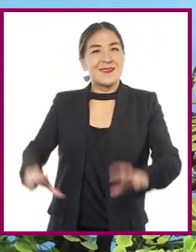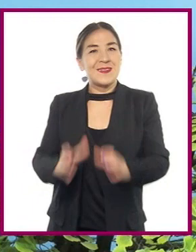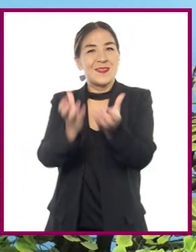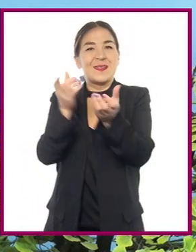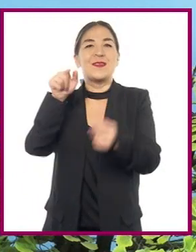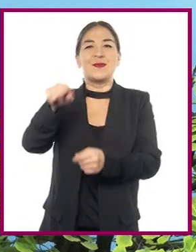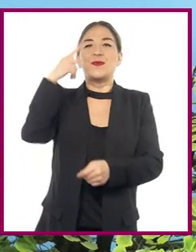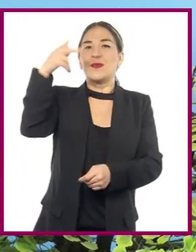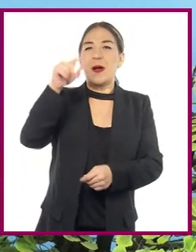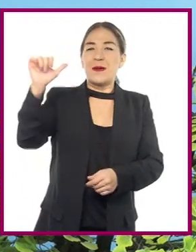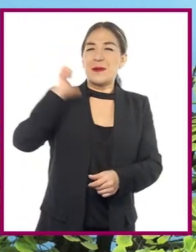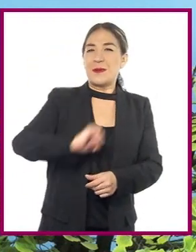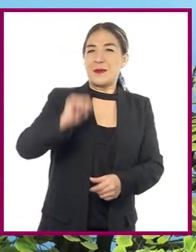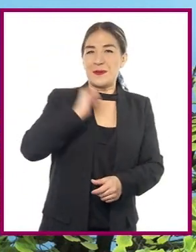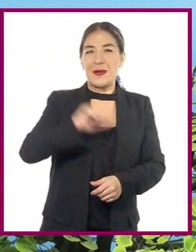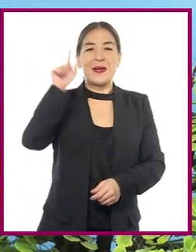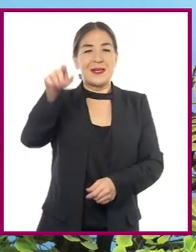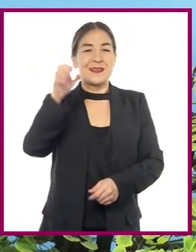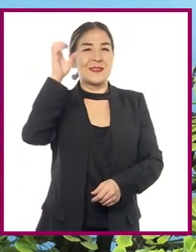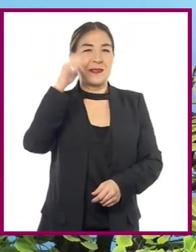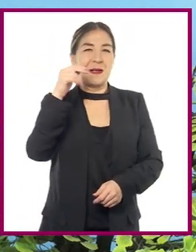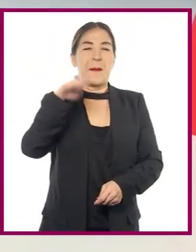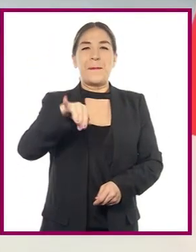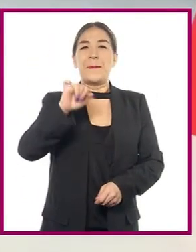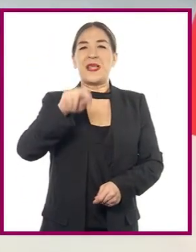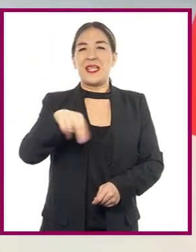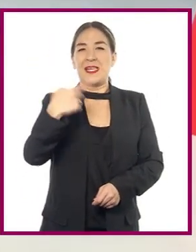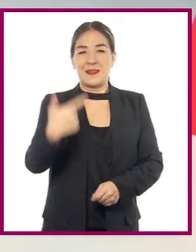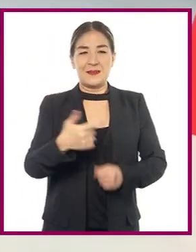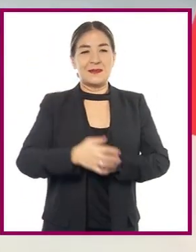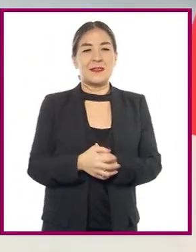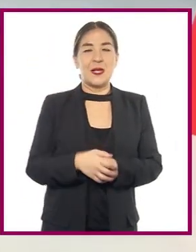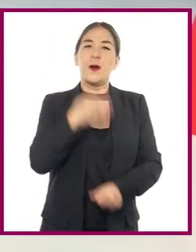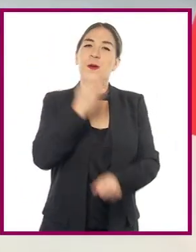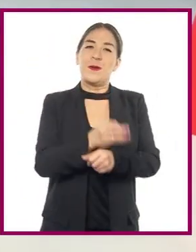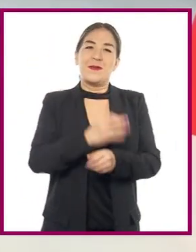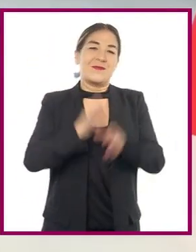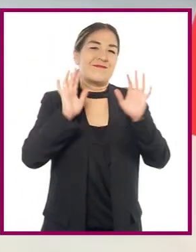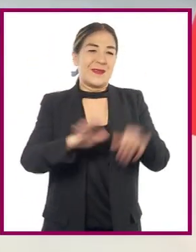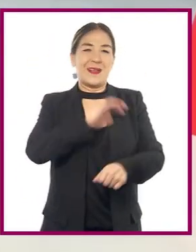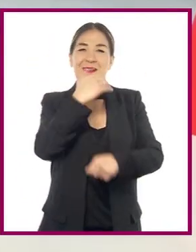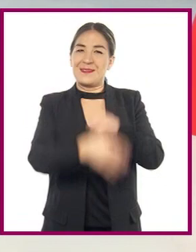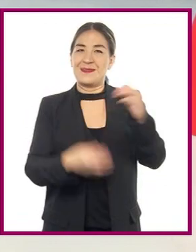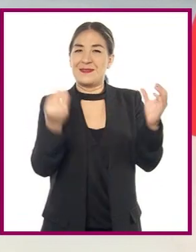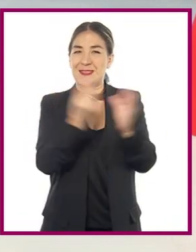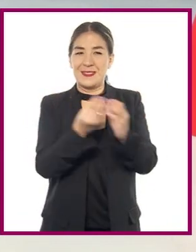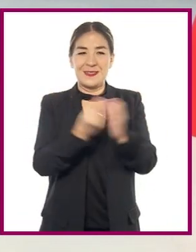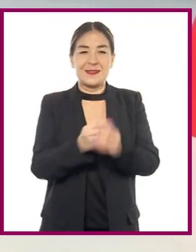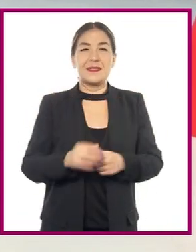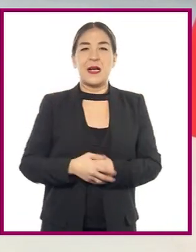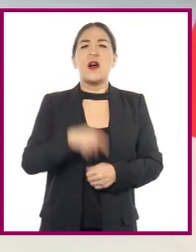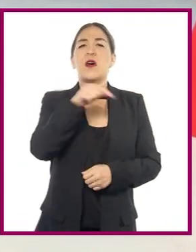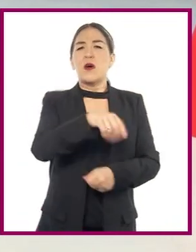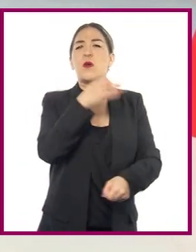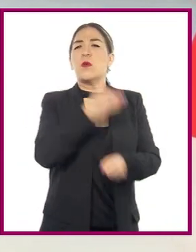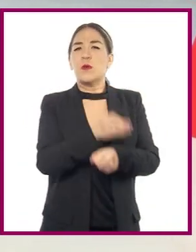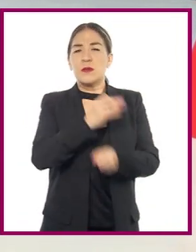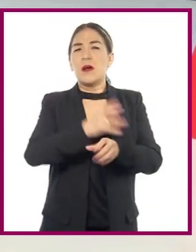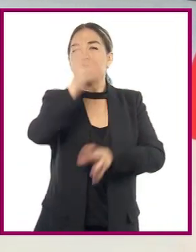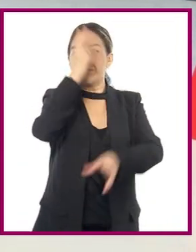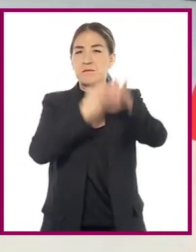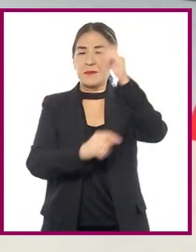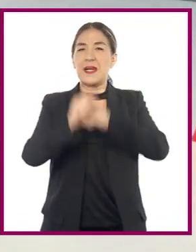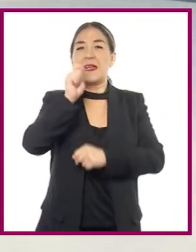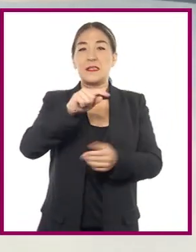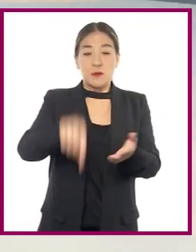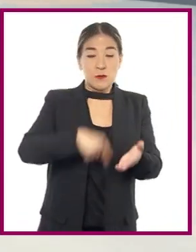pieza de porcelana de la dinastía Ming. Hemos llegado al final de la sesión. En ella aprendimos que